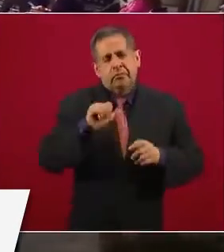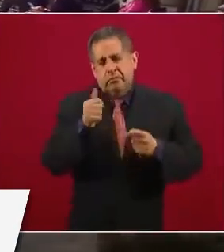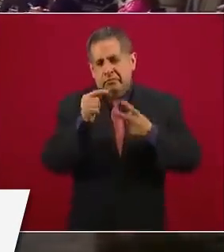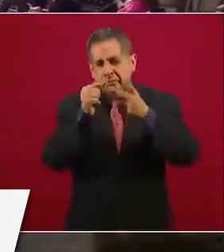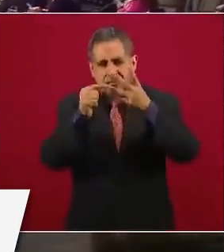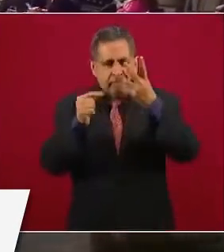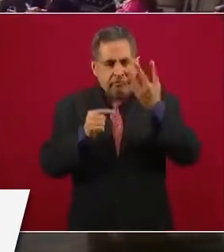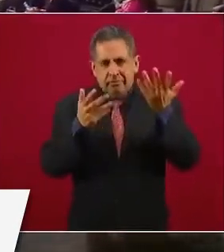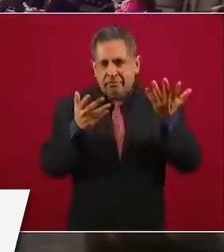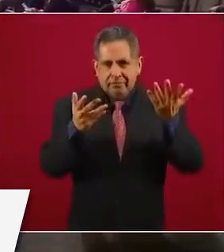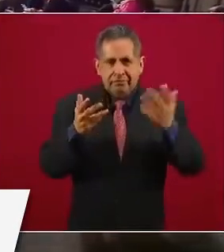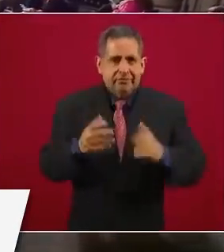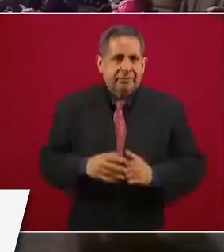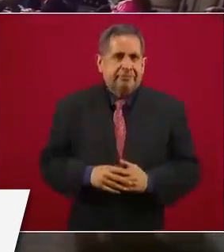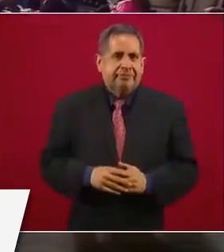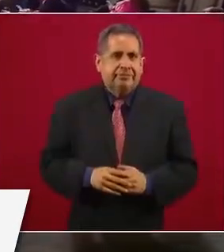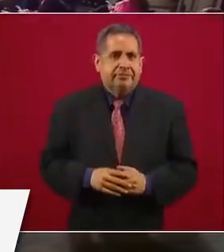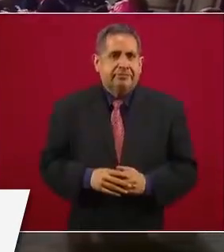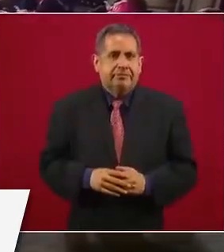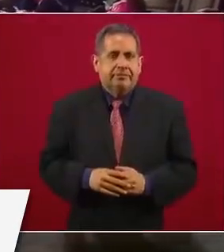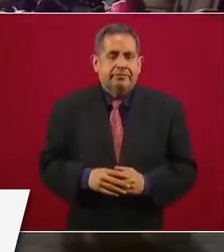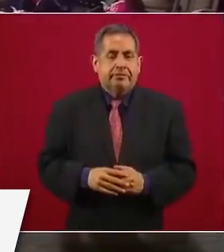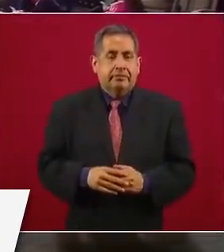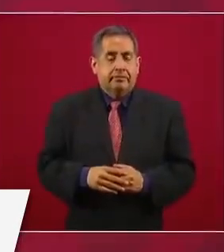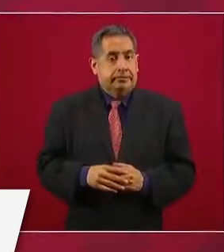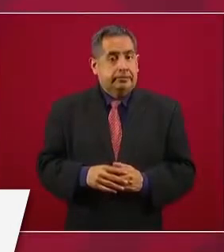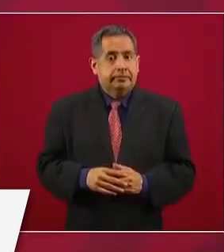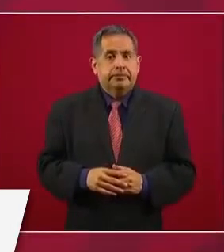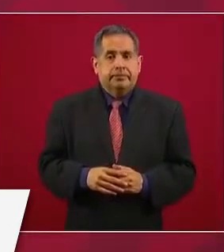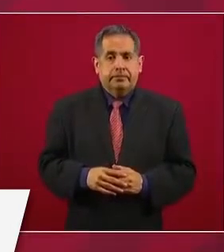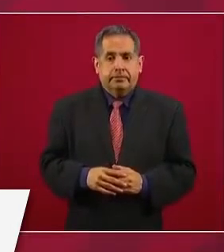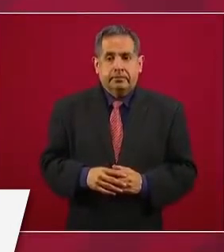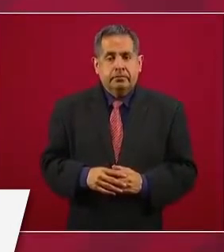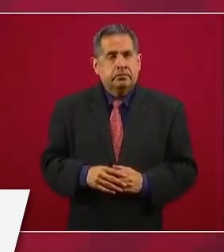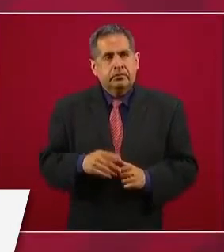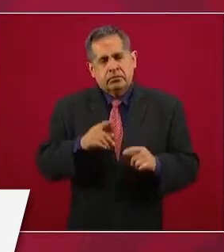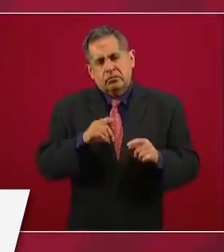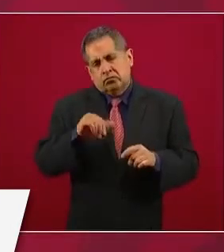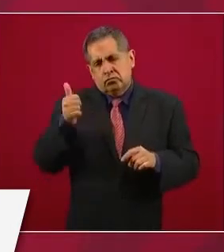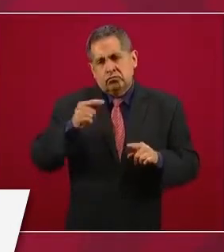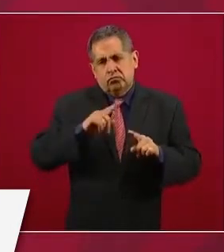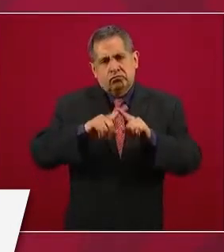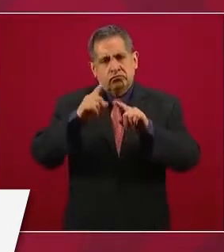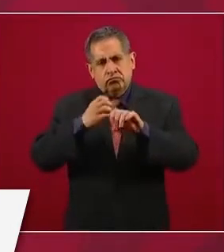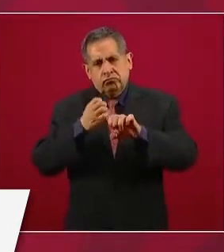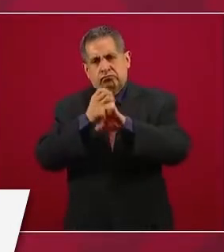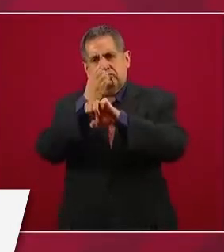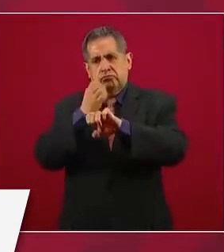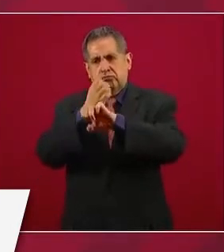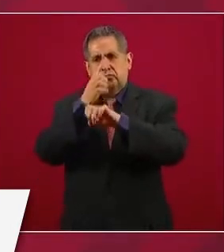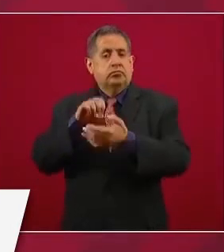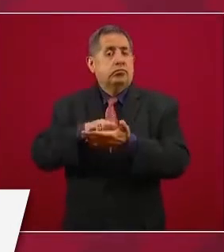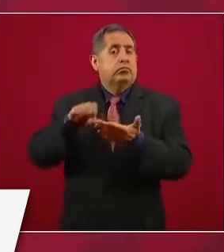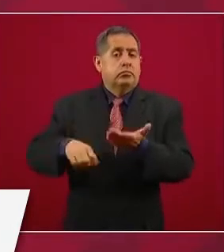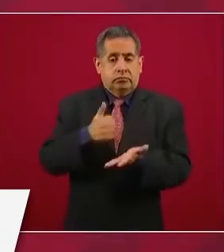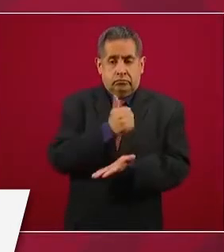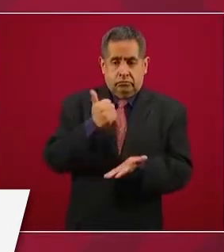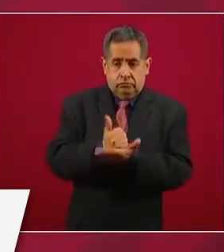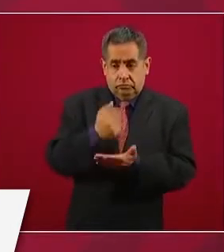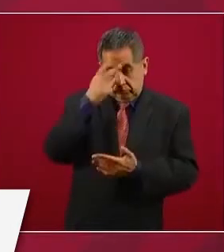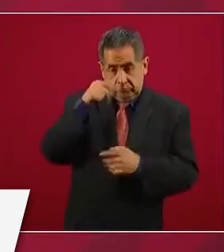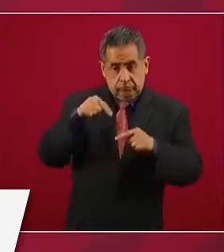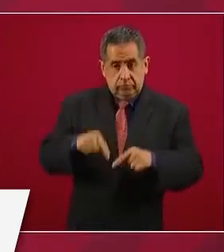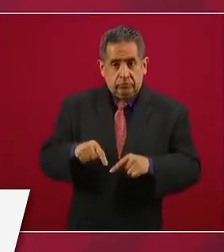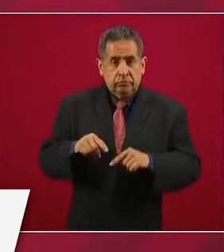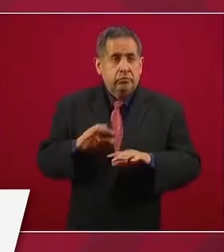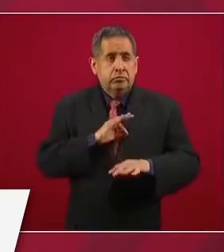impuestos. En estados o en entidades como la Ciudad de México,